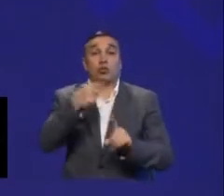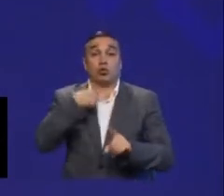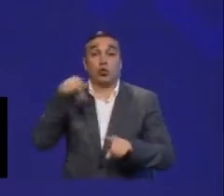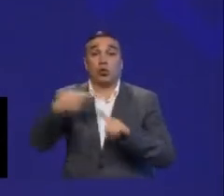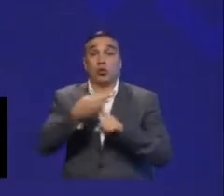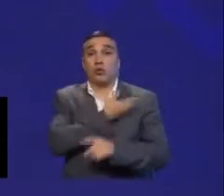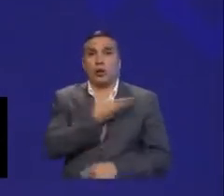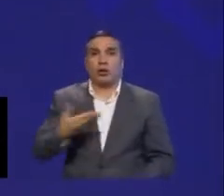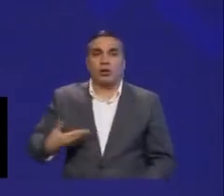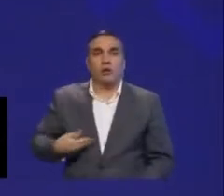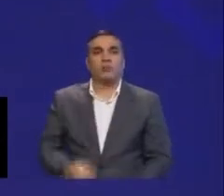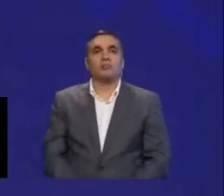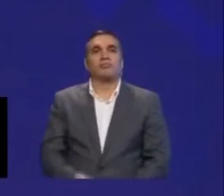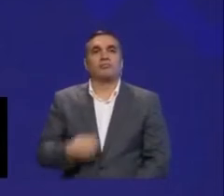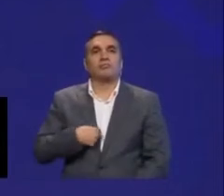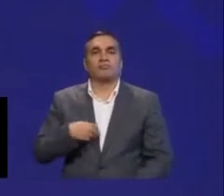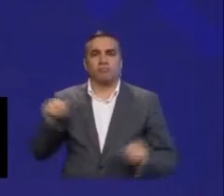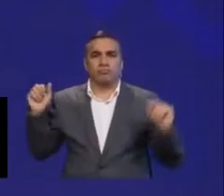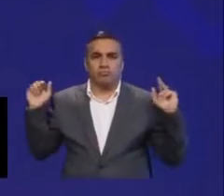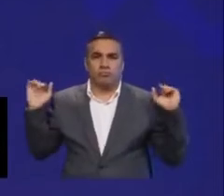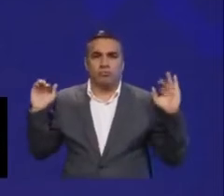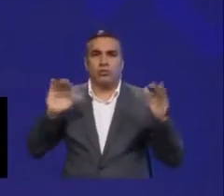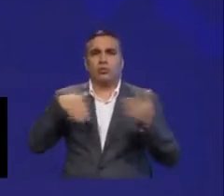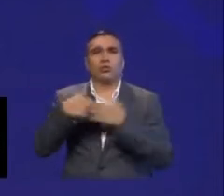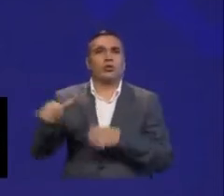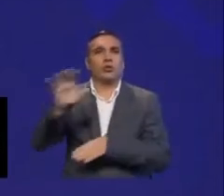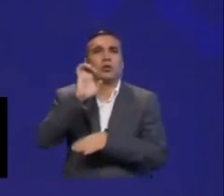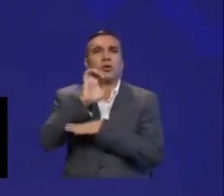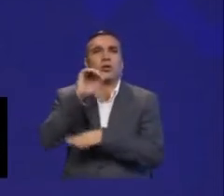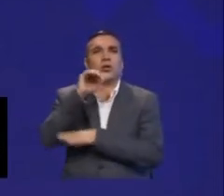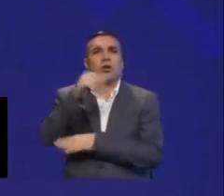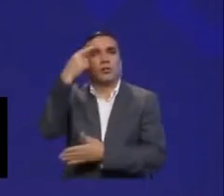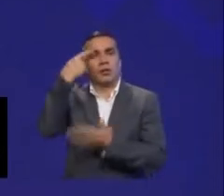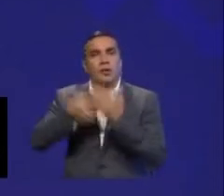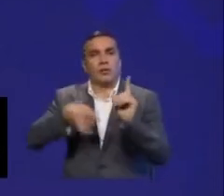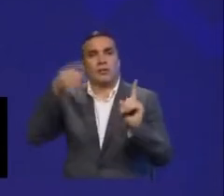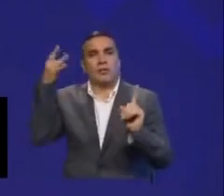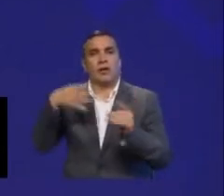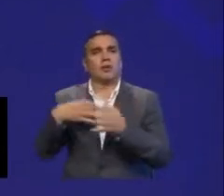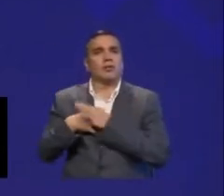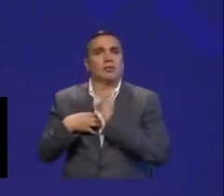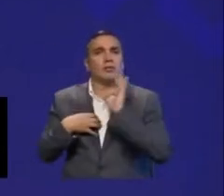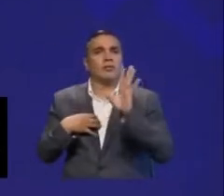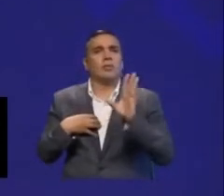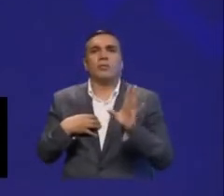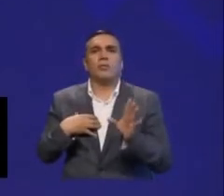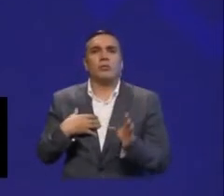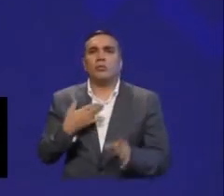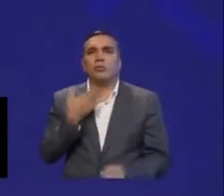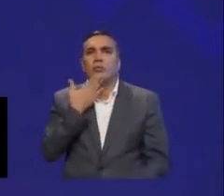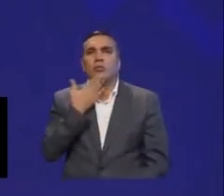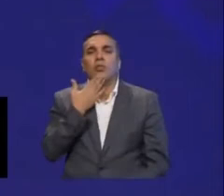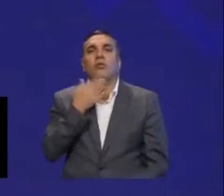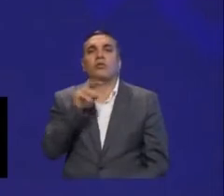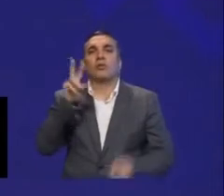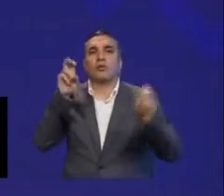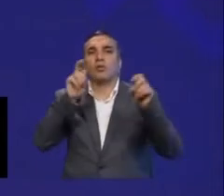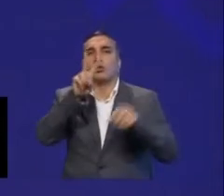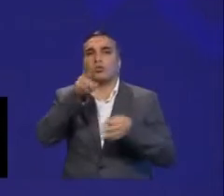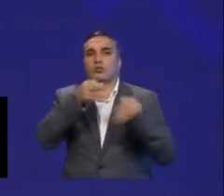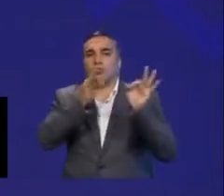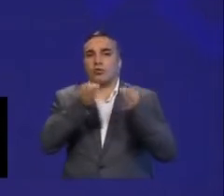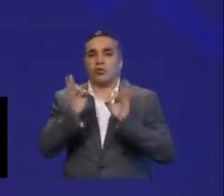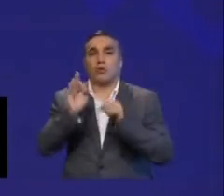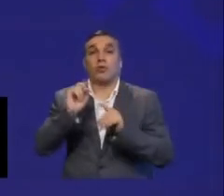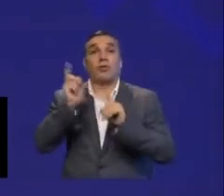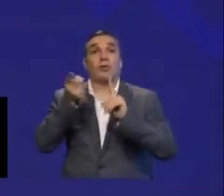una gran movilización nacional para derrotar a la pandemia. Y esta gran movilización contemplará políticas en dos niveles.